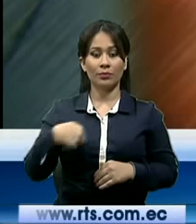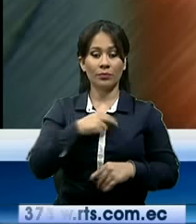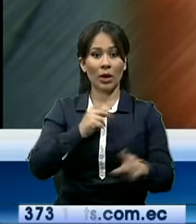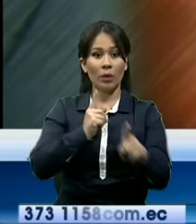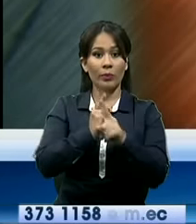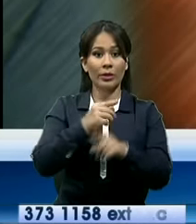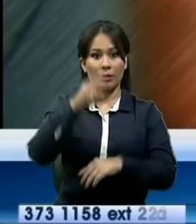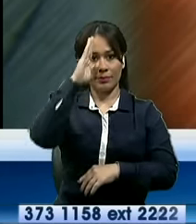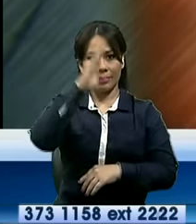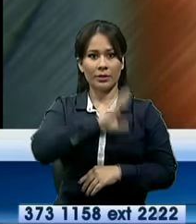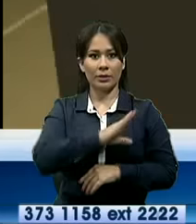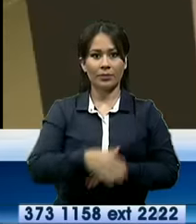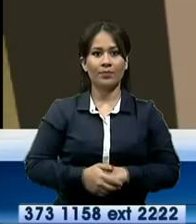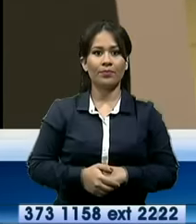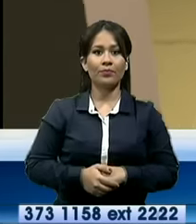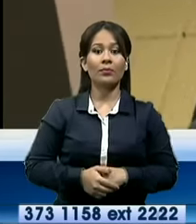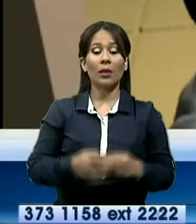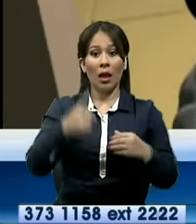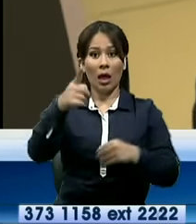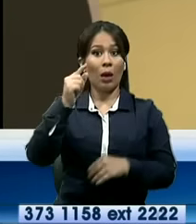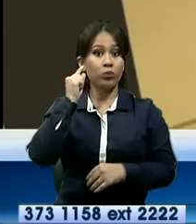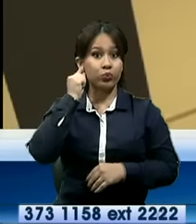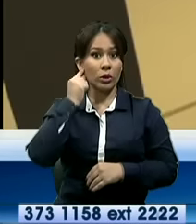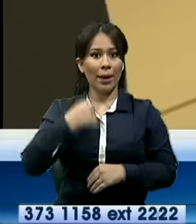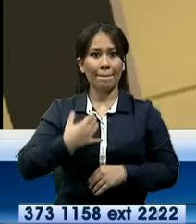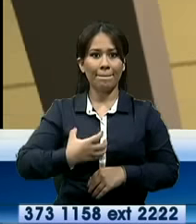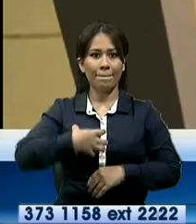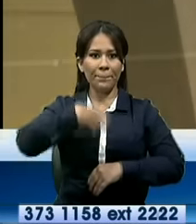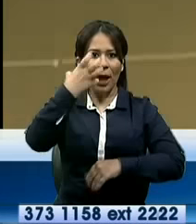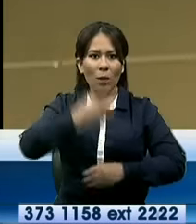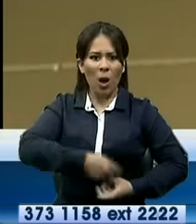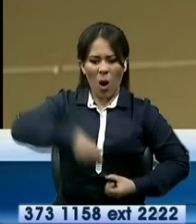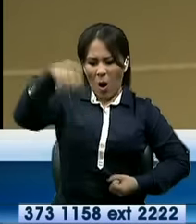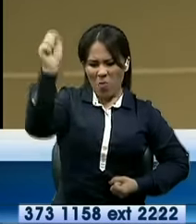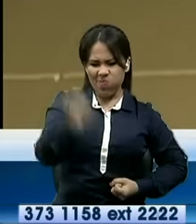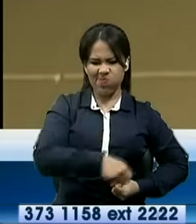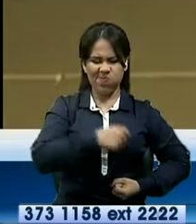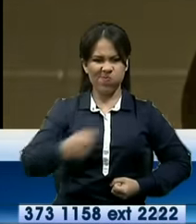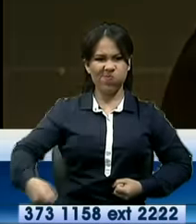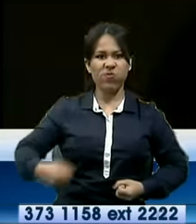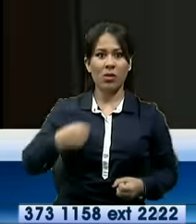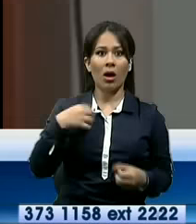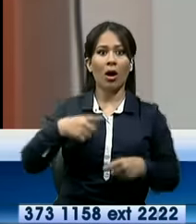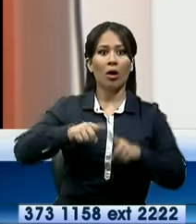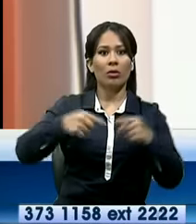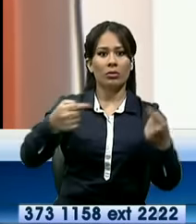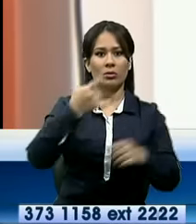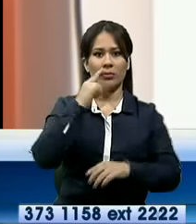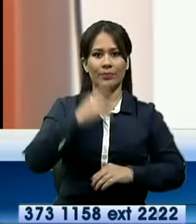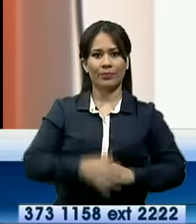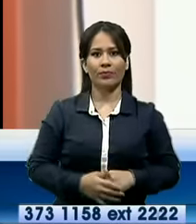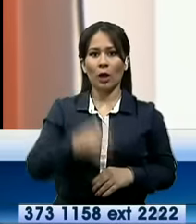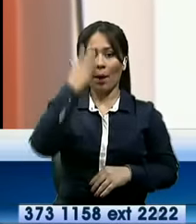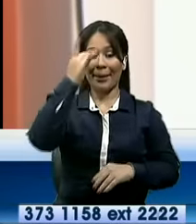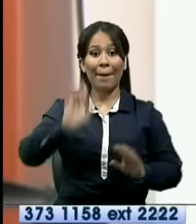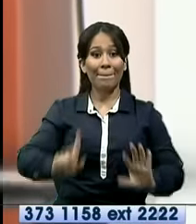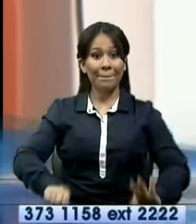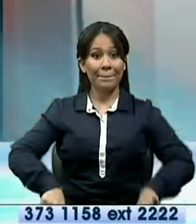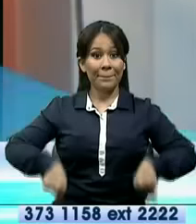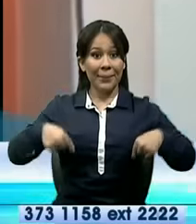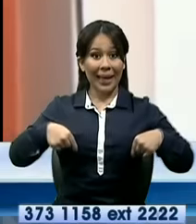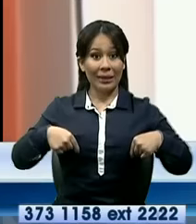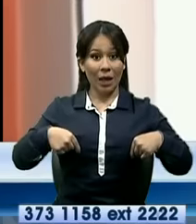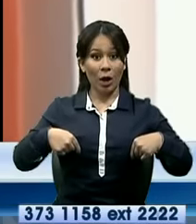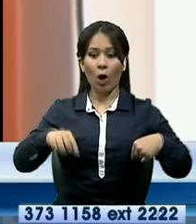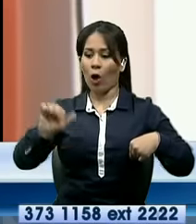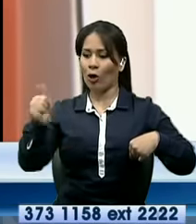inocente travesura fue la excusa que ella utilizó para descargar su furia en contra del pequeño. Se había cambiado de pantalón. Esto hizo que la